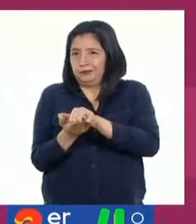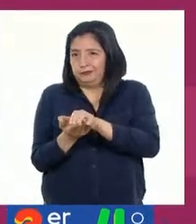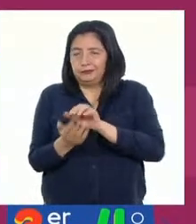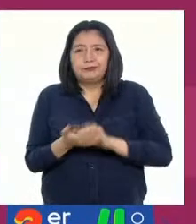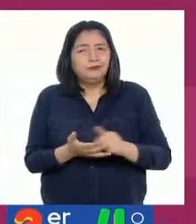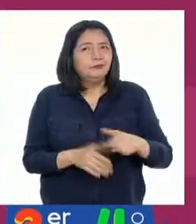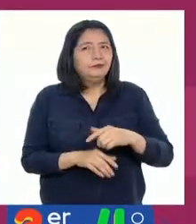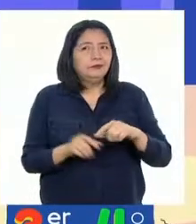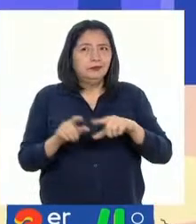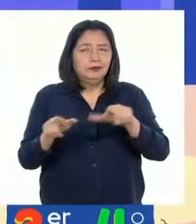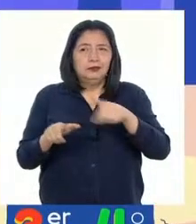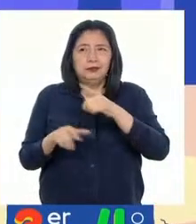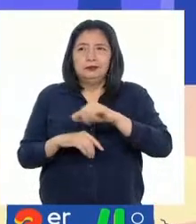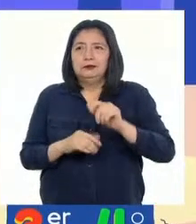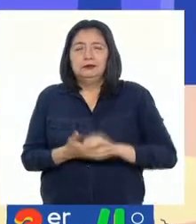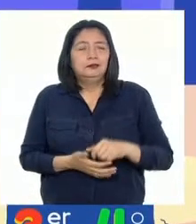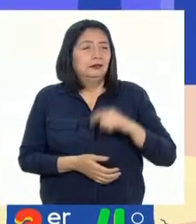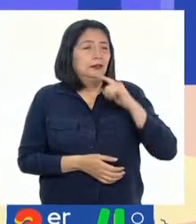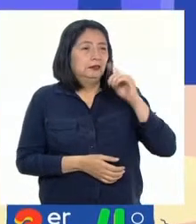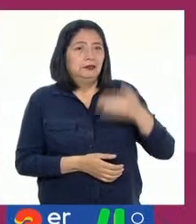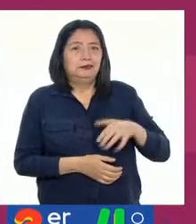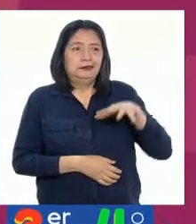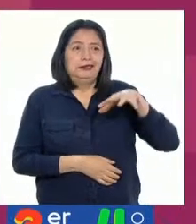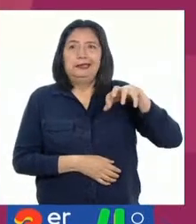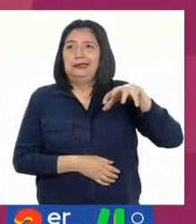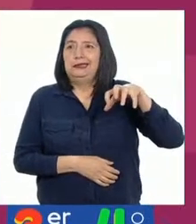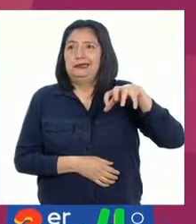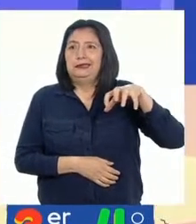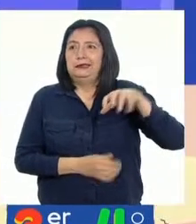Titicaca. La señora araña.